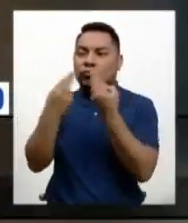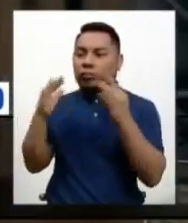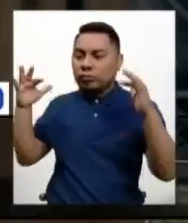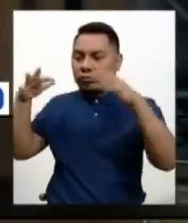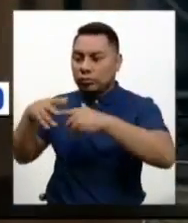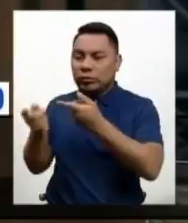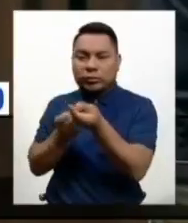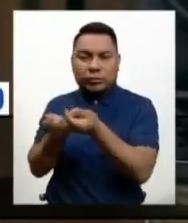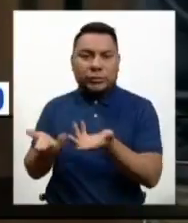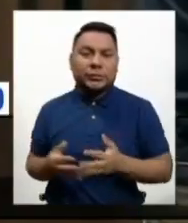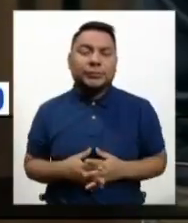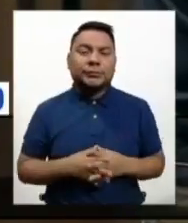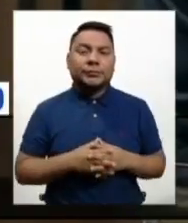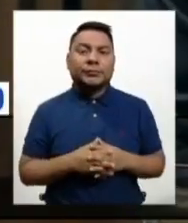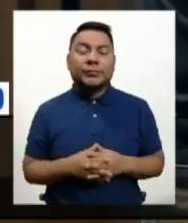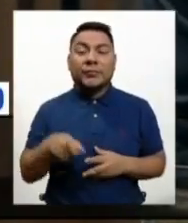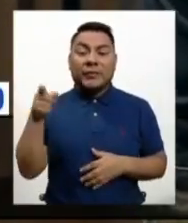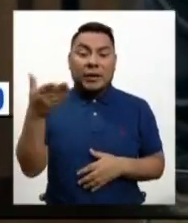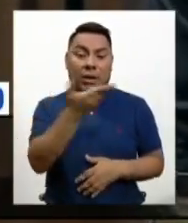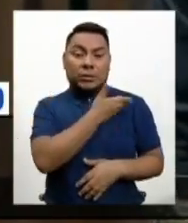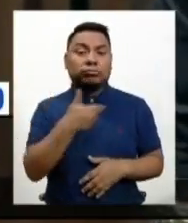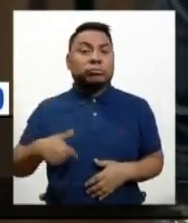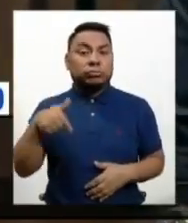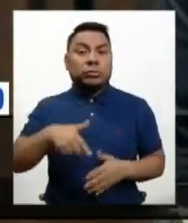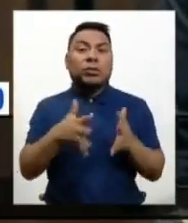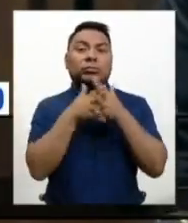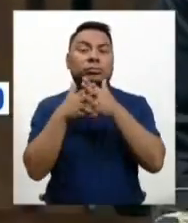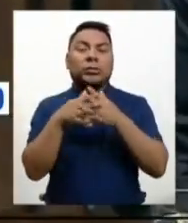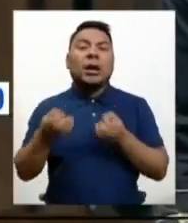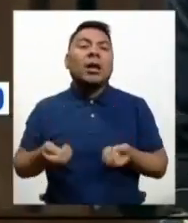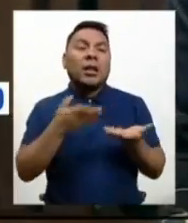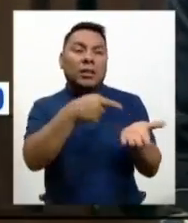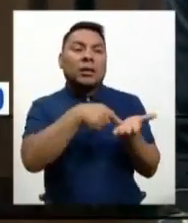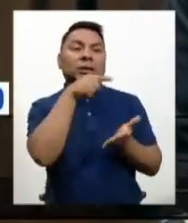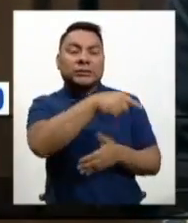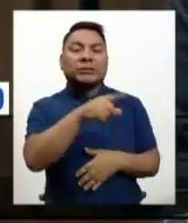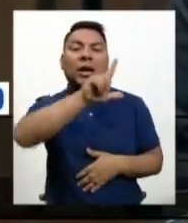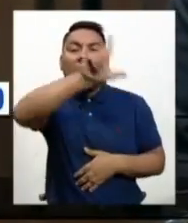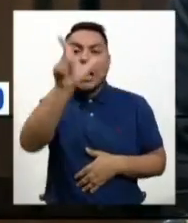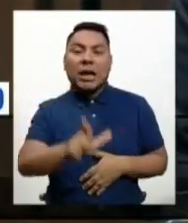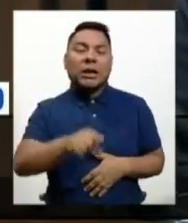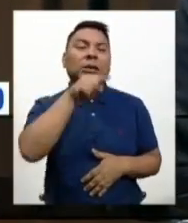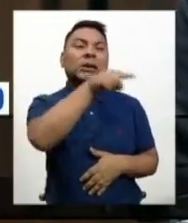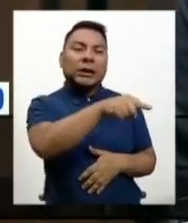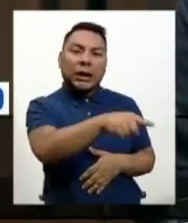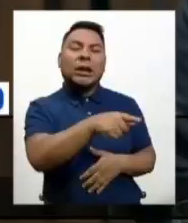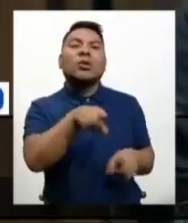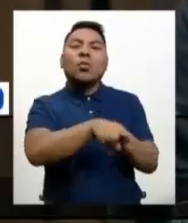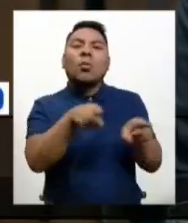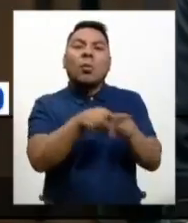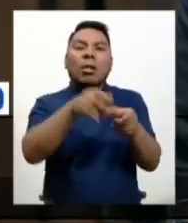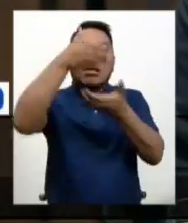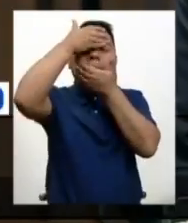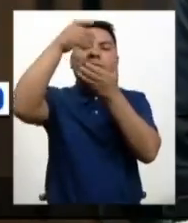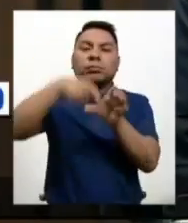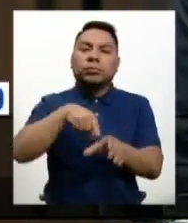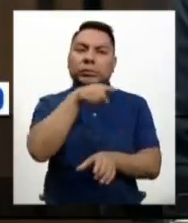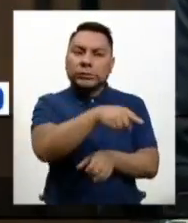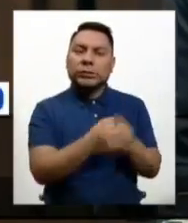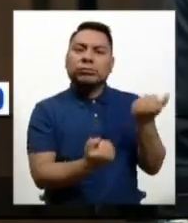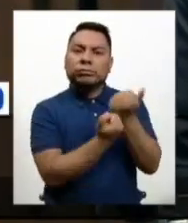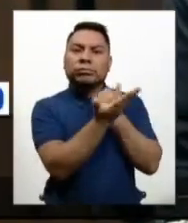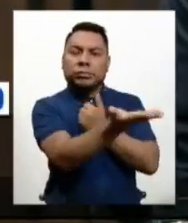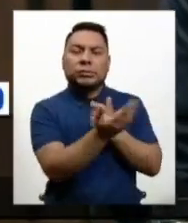gabinete. Estados Unidos está designando a Corea del Norte como un estado patrocinador del terrorismo. Debería haber sucedido hace